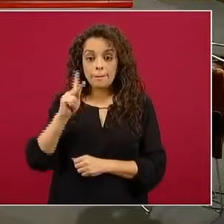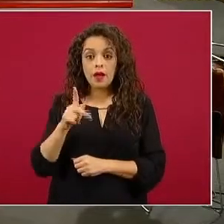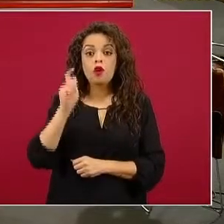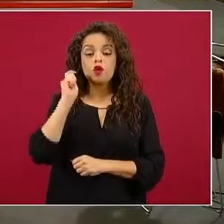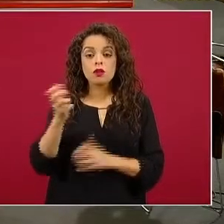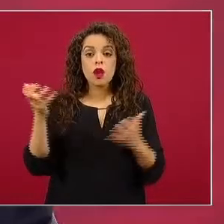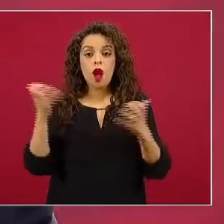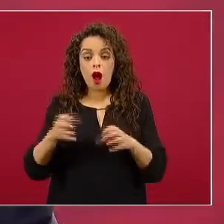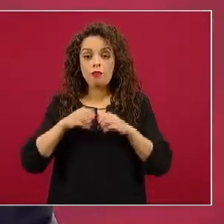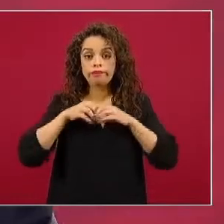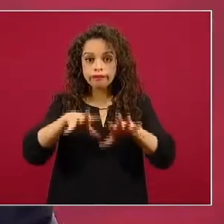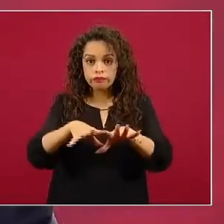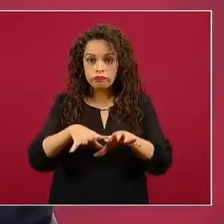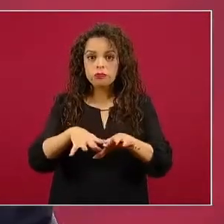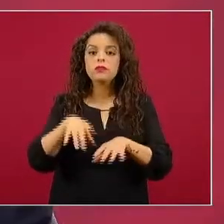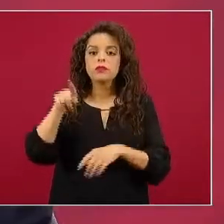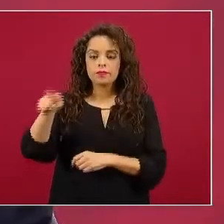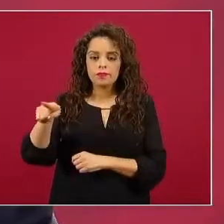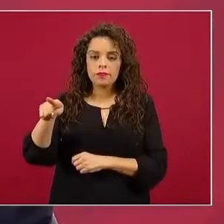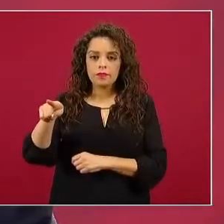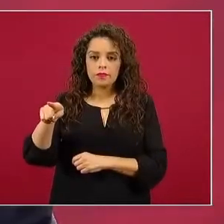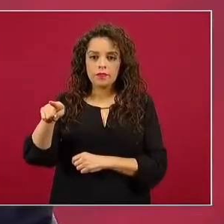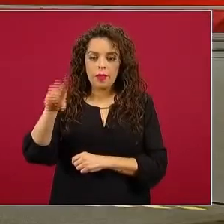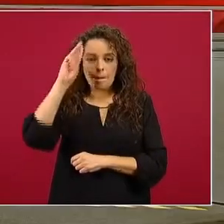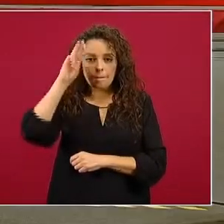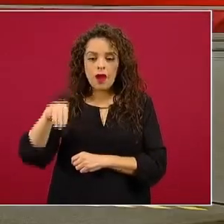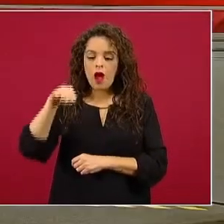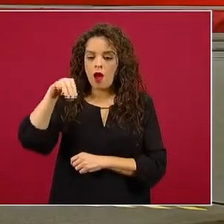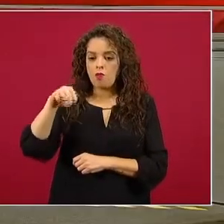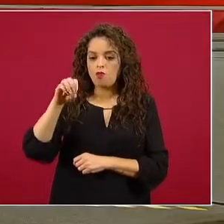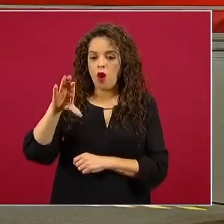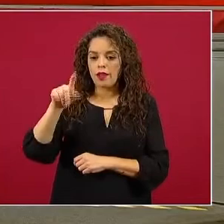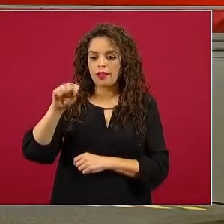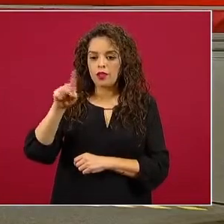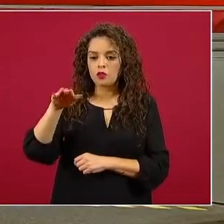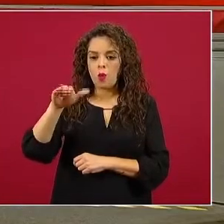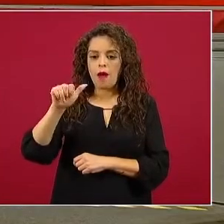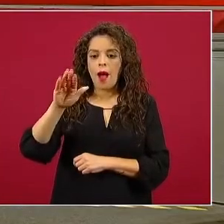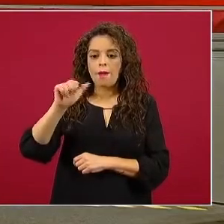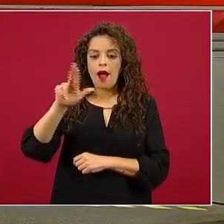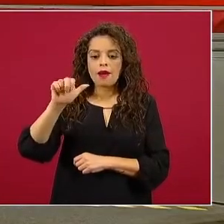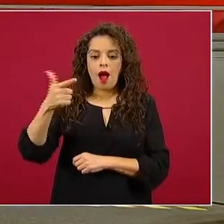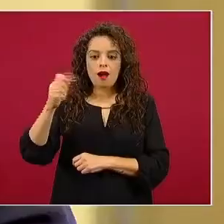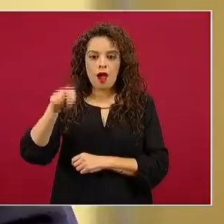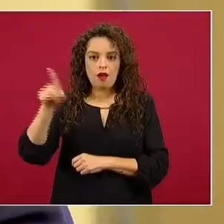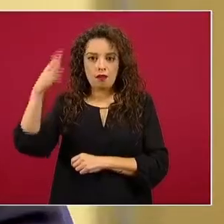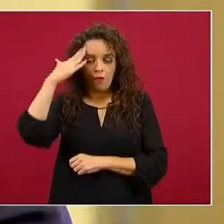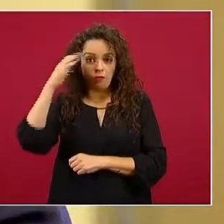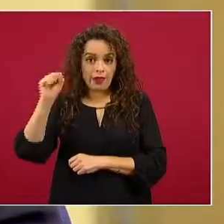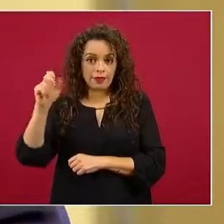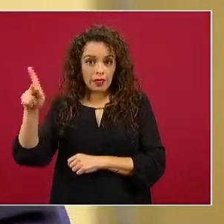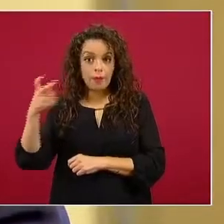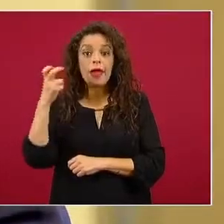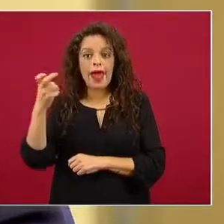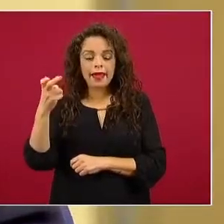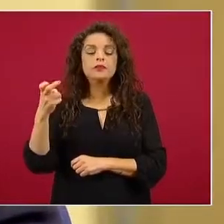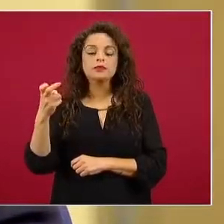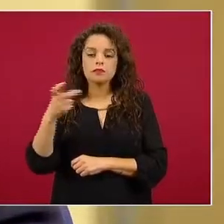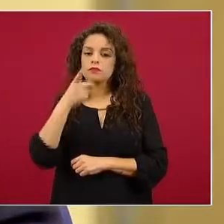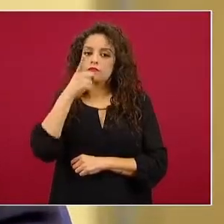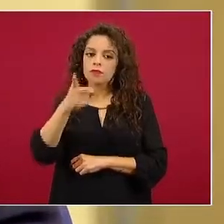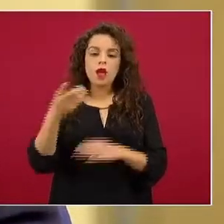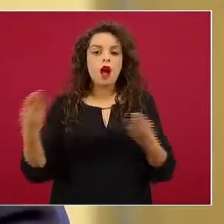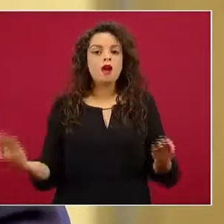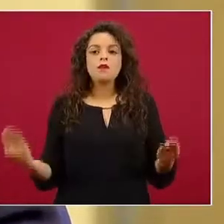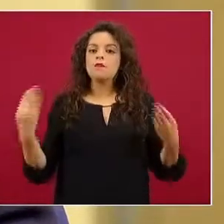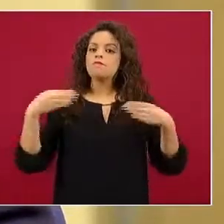Pública, en este caso el maestro Moctezuma Barragán. Este organismo es el que tomó la decisión colegiada de suspender esto el